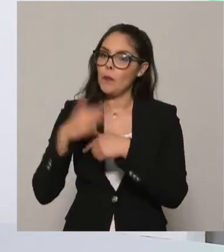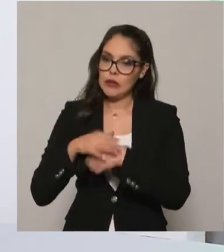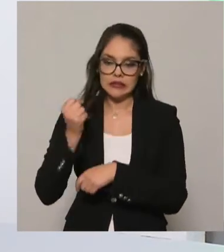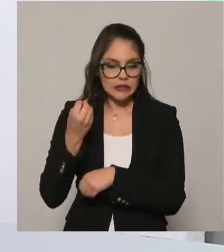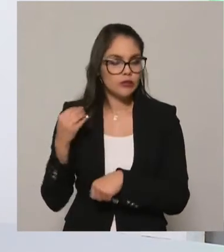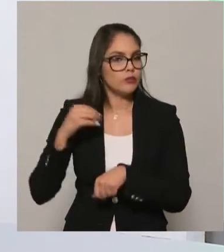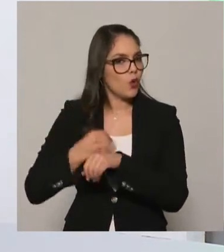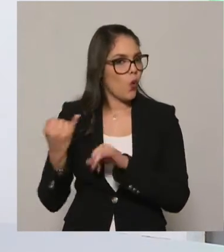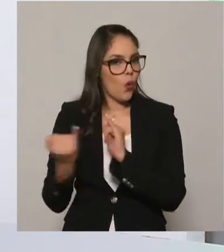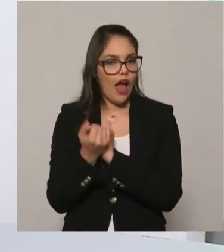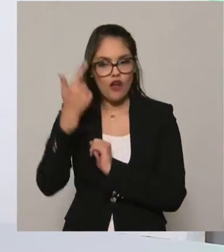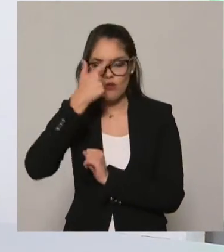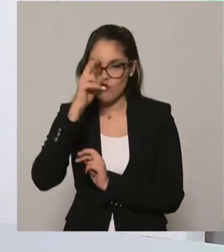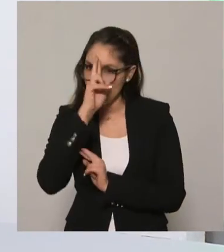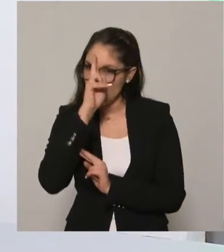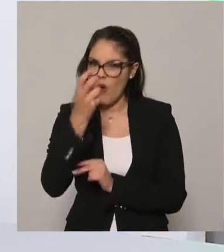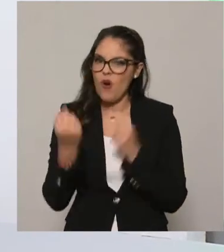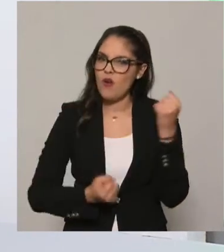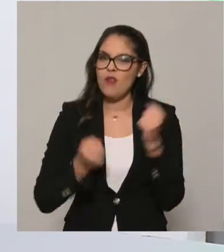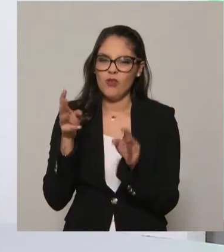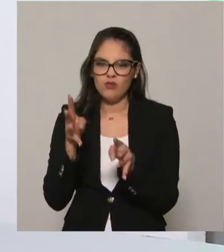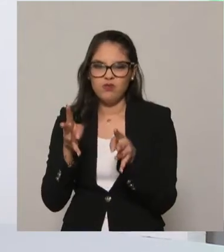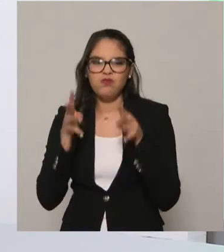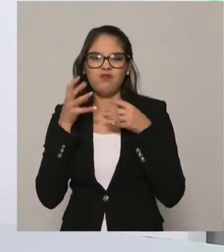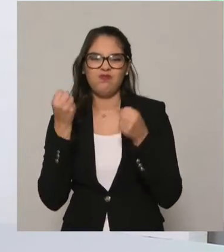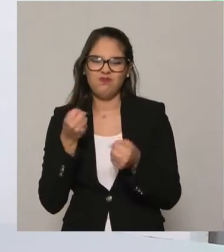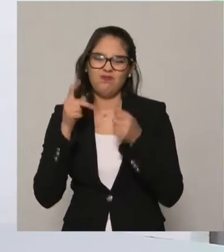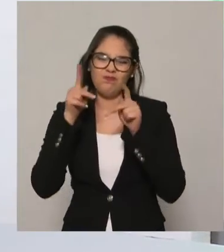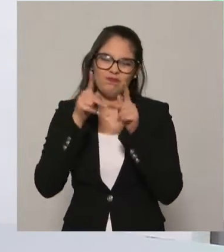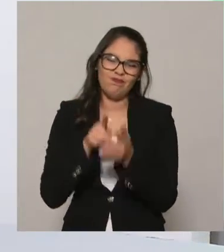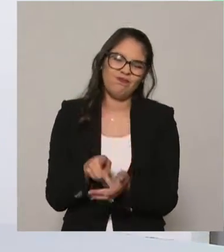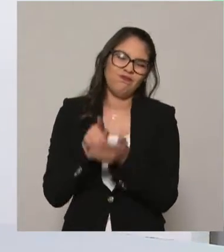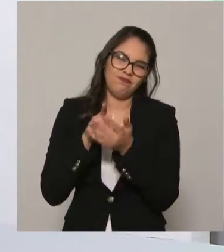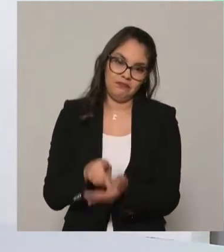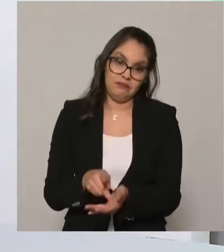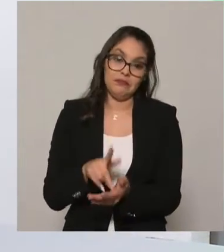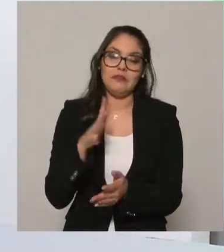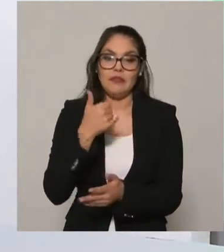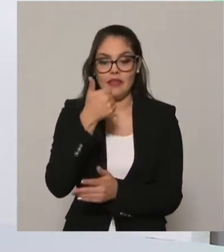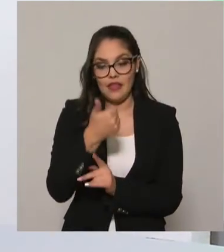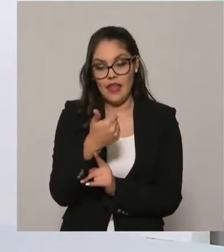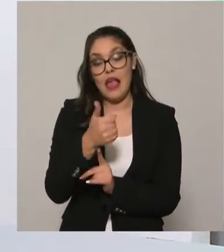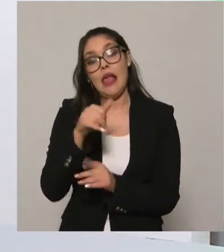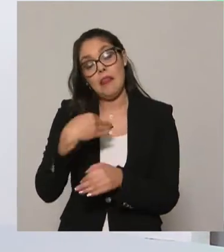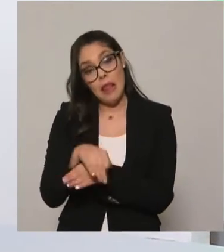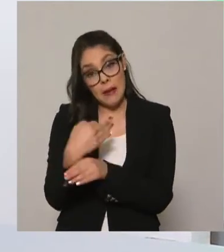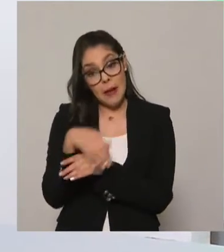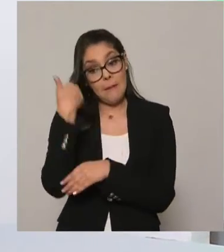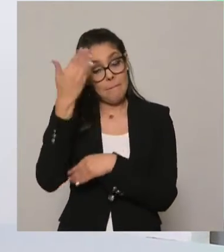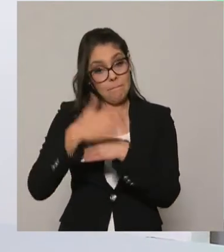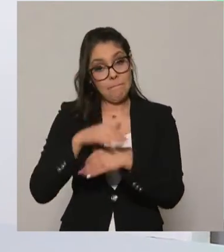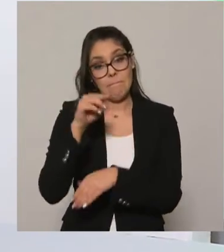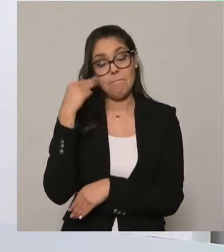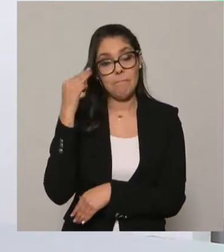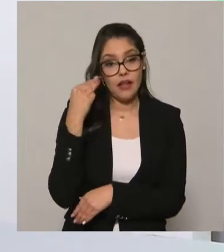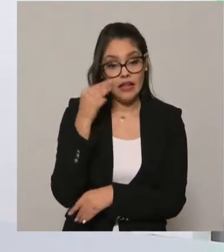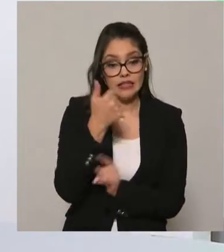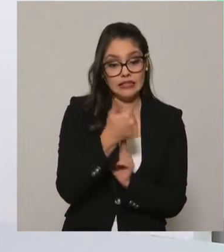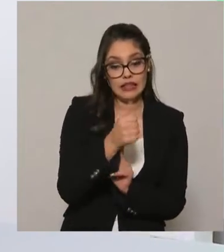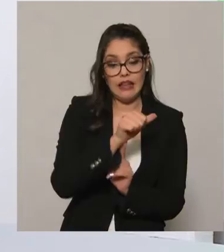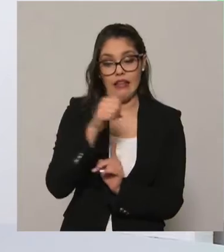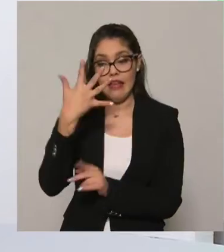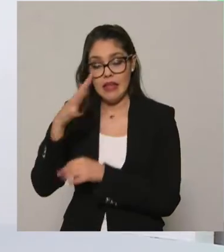transporte de carga, que entre las 6 y las 10 de la mañana a partir de marzo no tendrá restringida